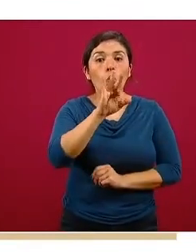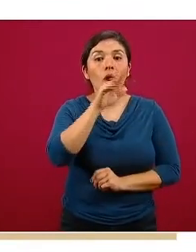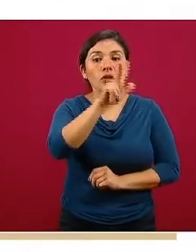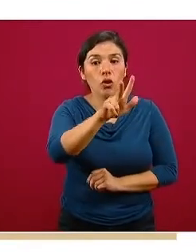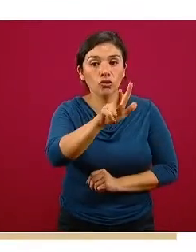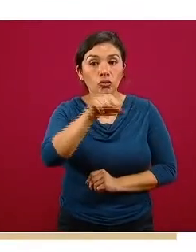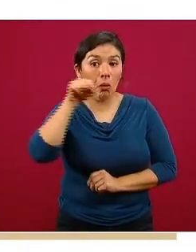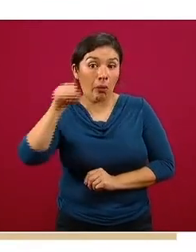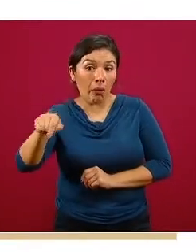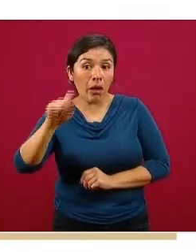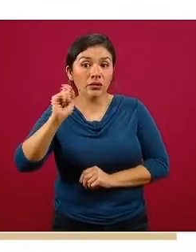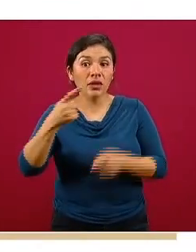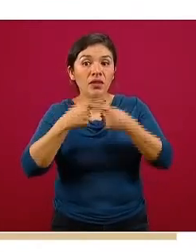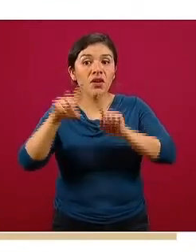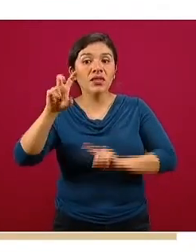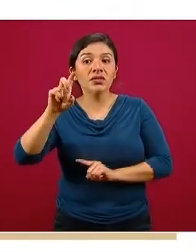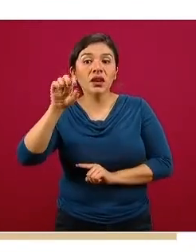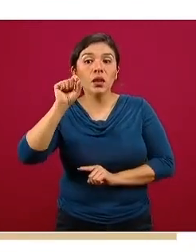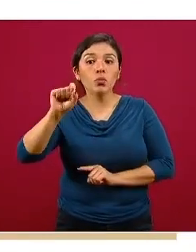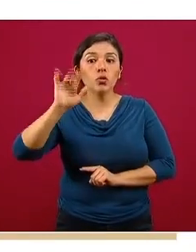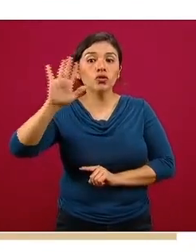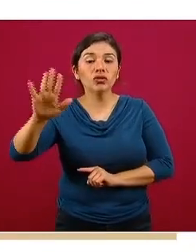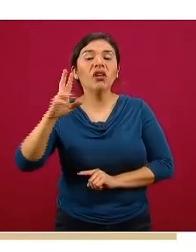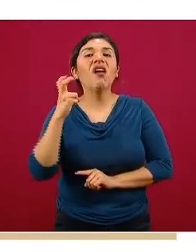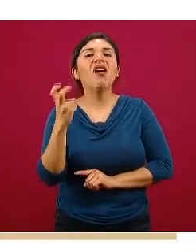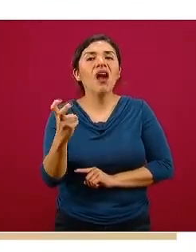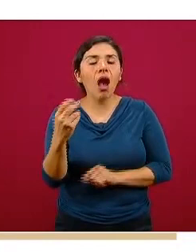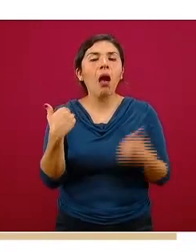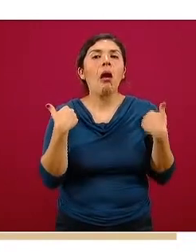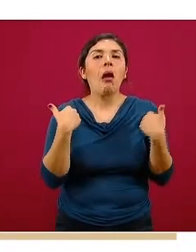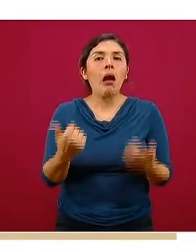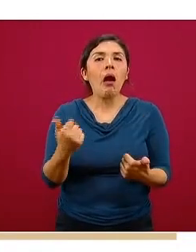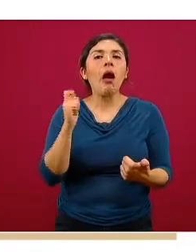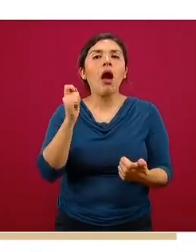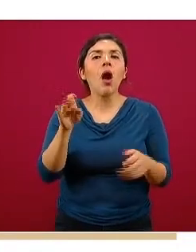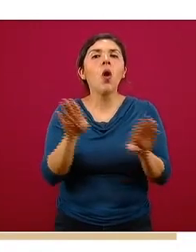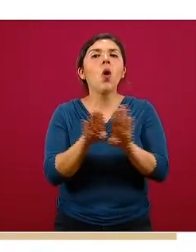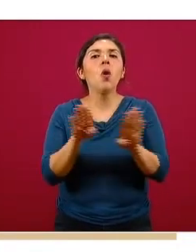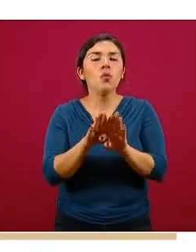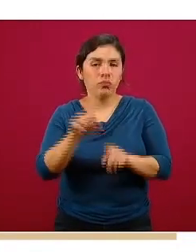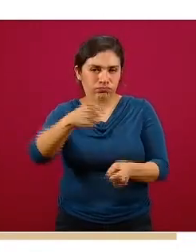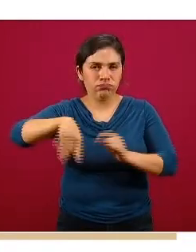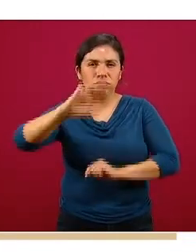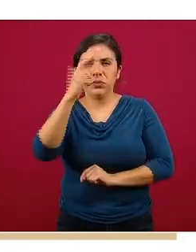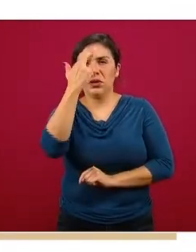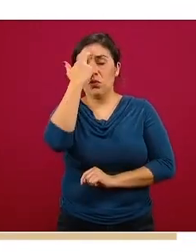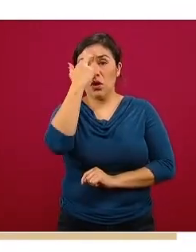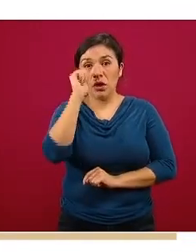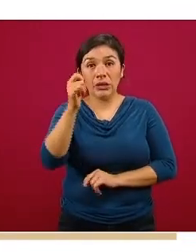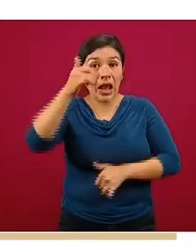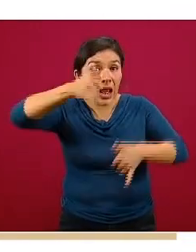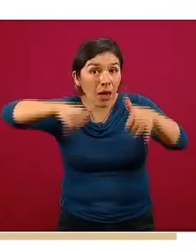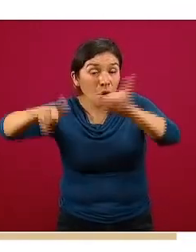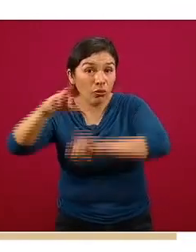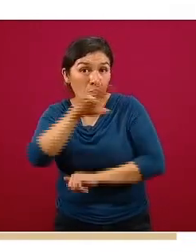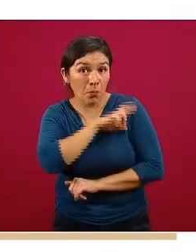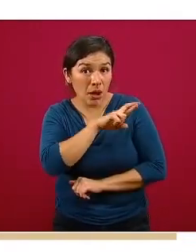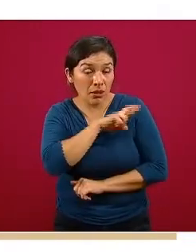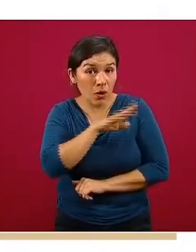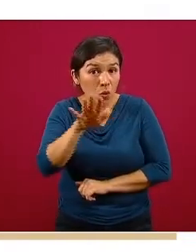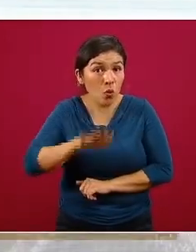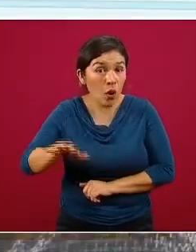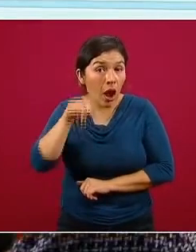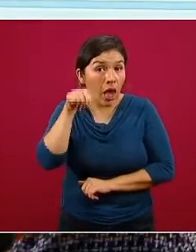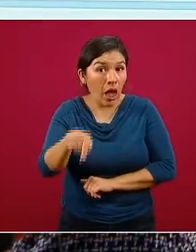es de 30.5, y esto tiene que ver también con el hecho de que recordemos que en los laboratorios privados no